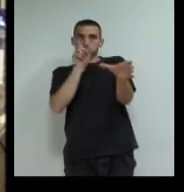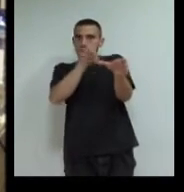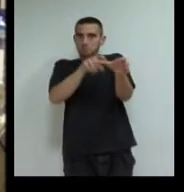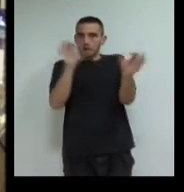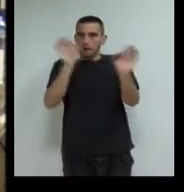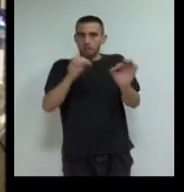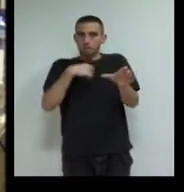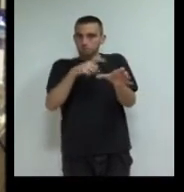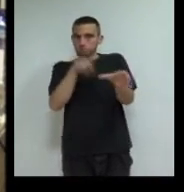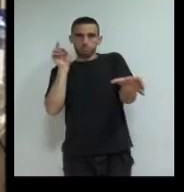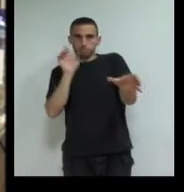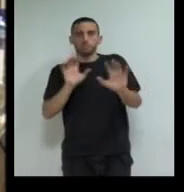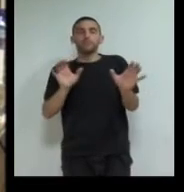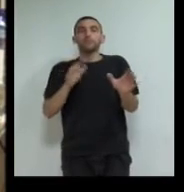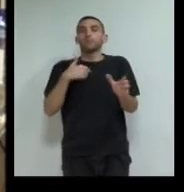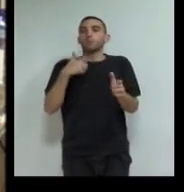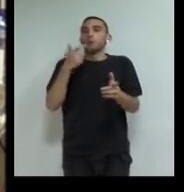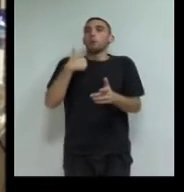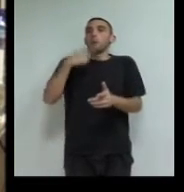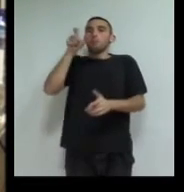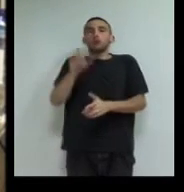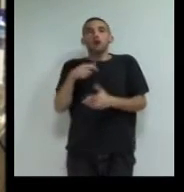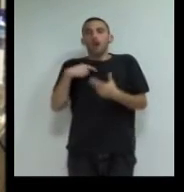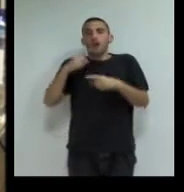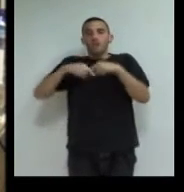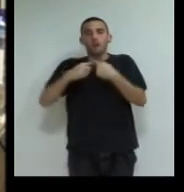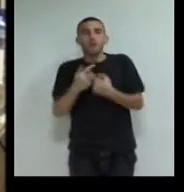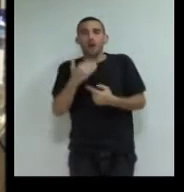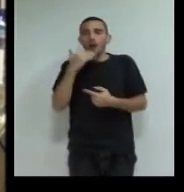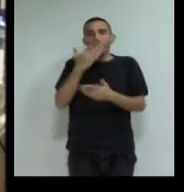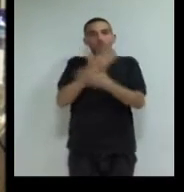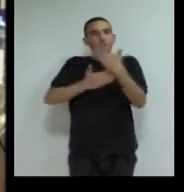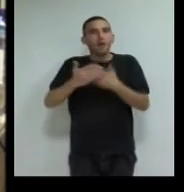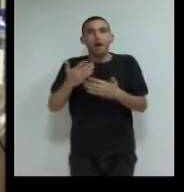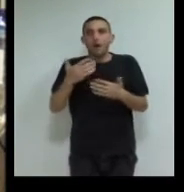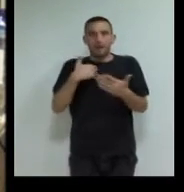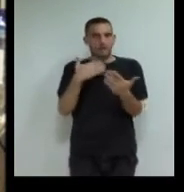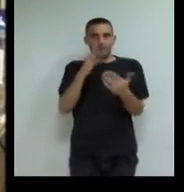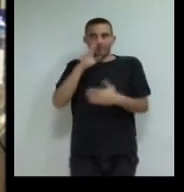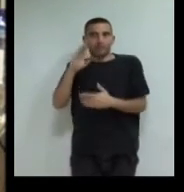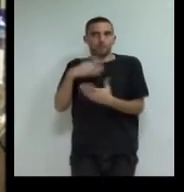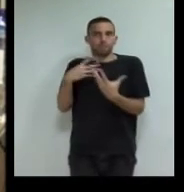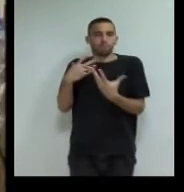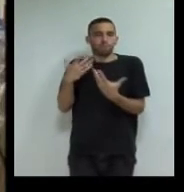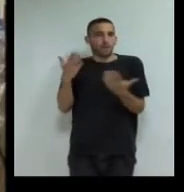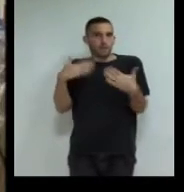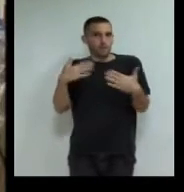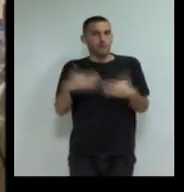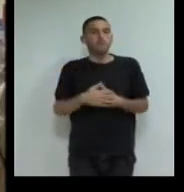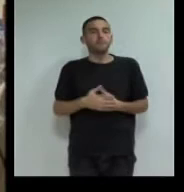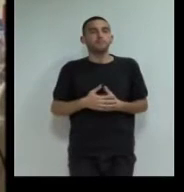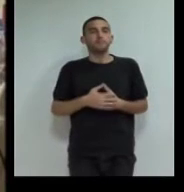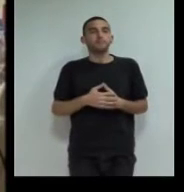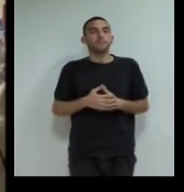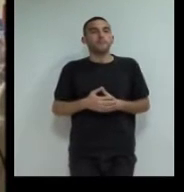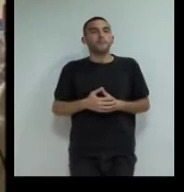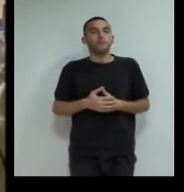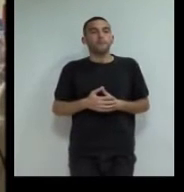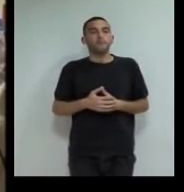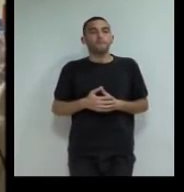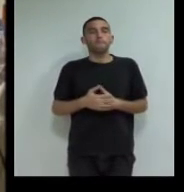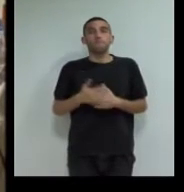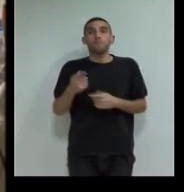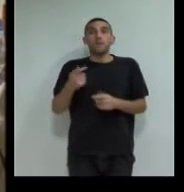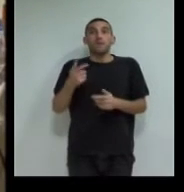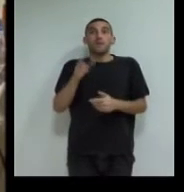no tengo un hijo, un familiar directo, más allí de los motivos de edad que Miguel comentaba ahora, que